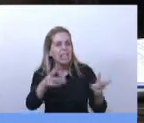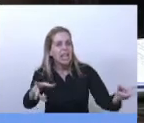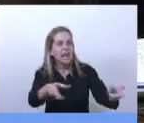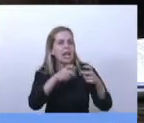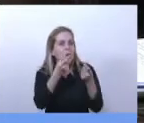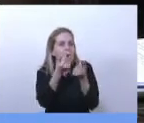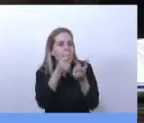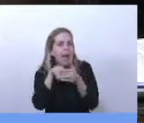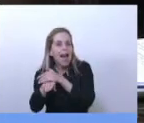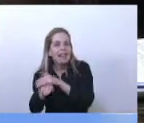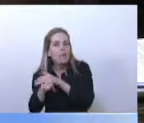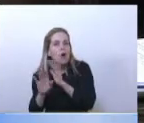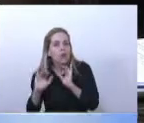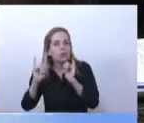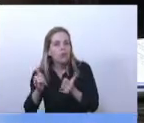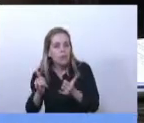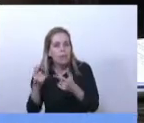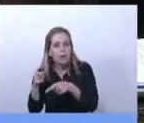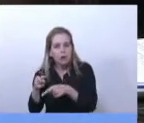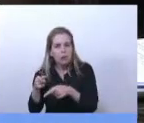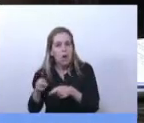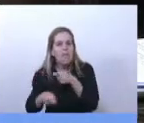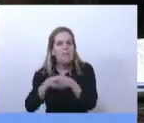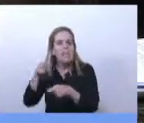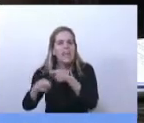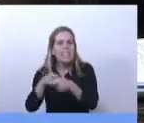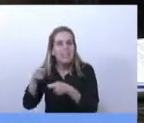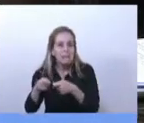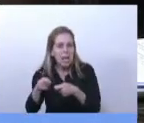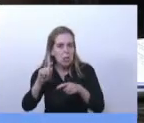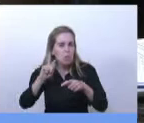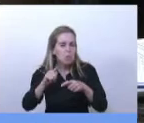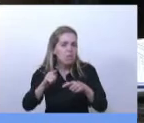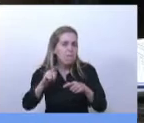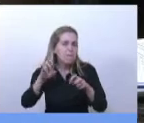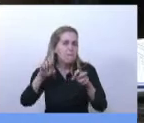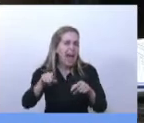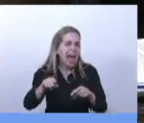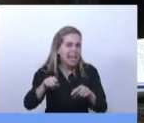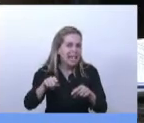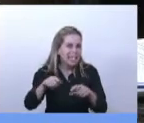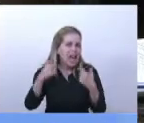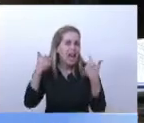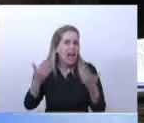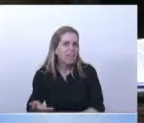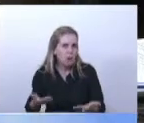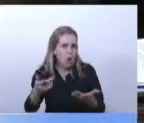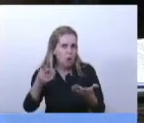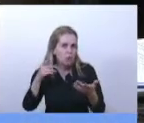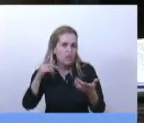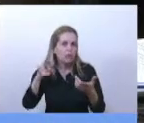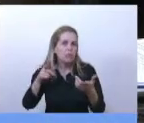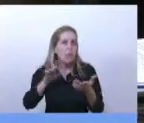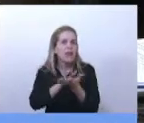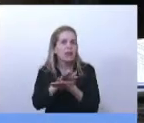pero no podemos decir que estamos hablando de financiamiento de políticas contra el cambio climático porque no es verdad y esto me